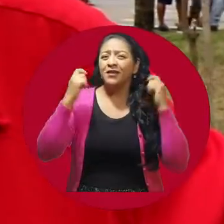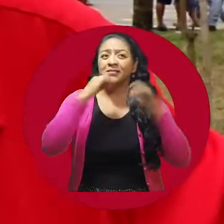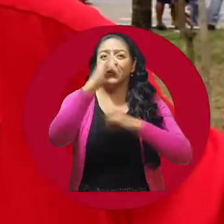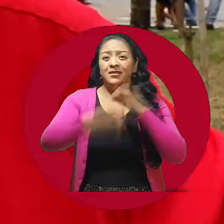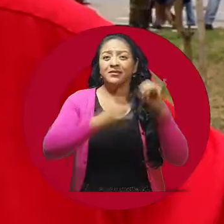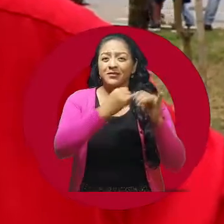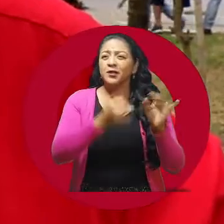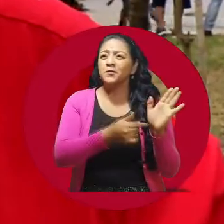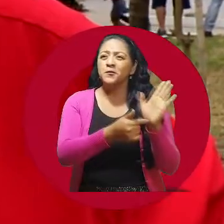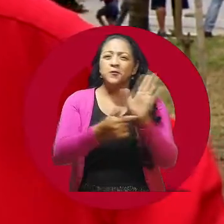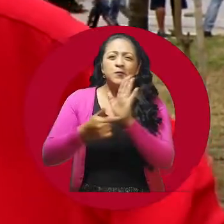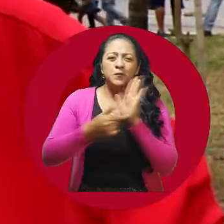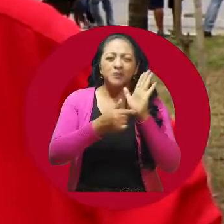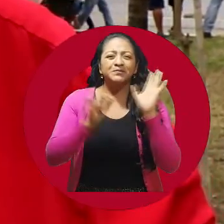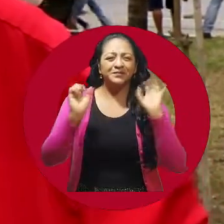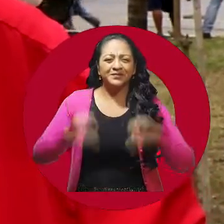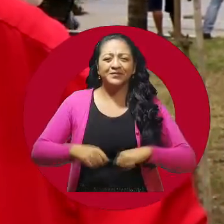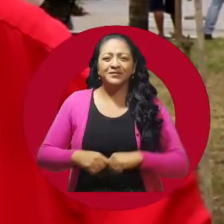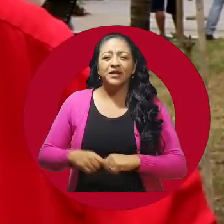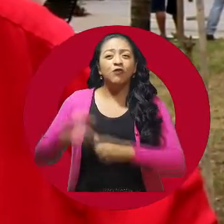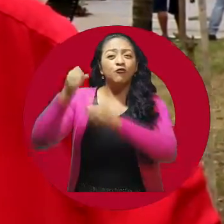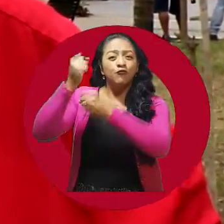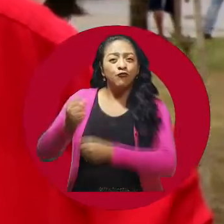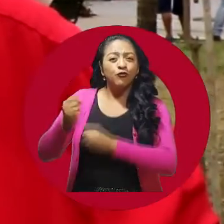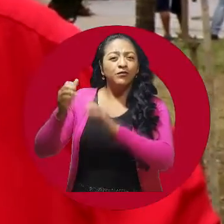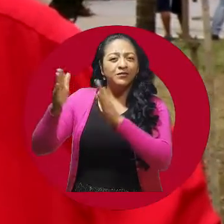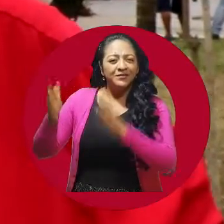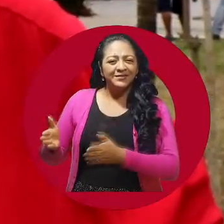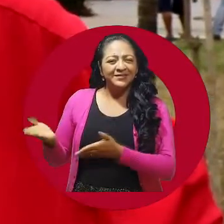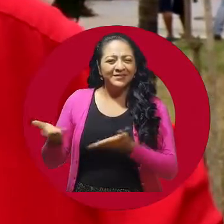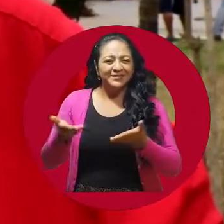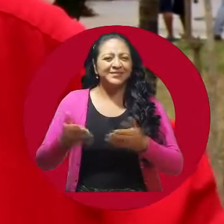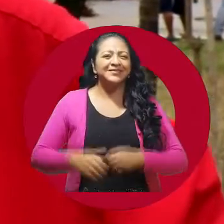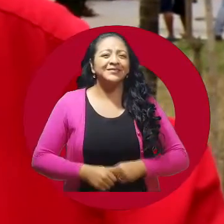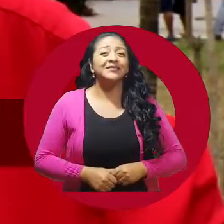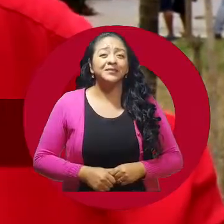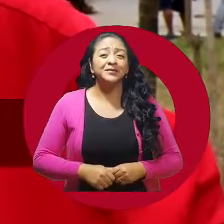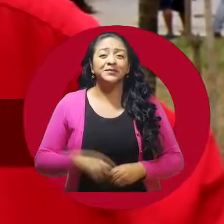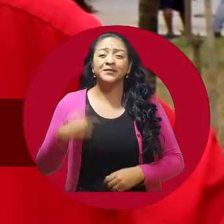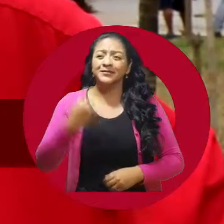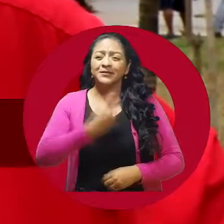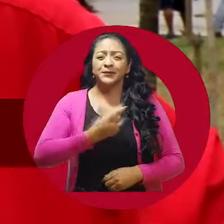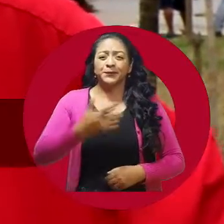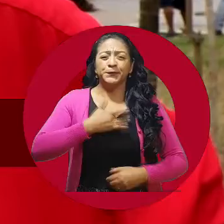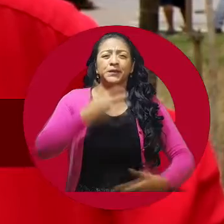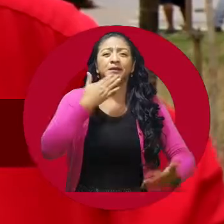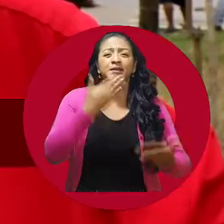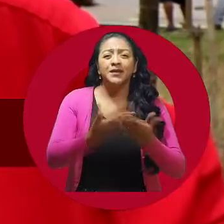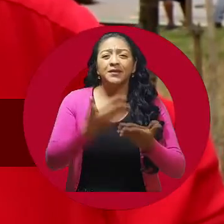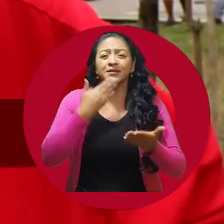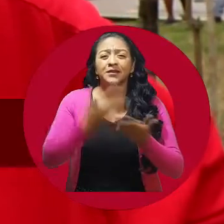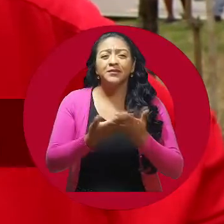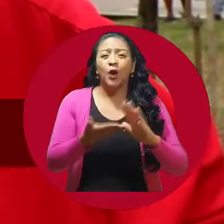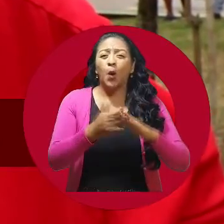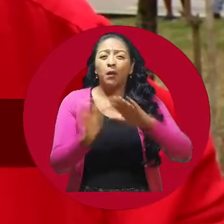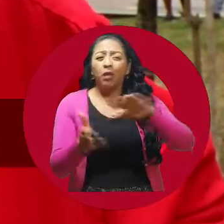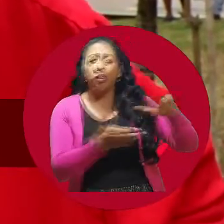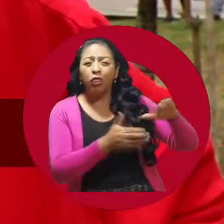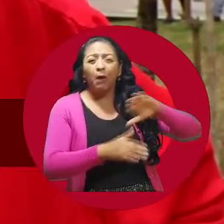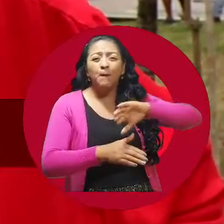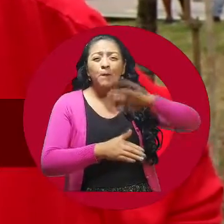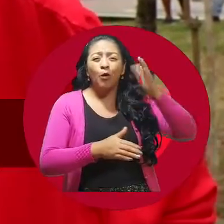Manuel Etzebarria, fundador Raíces y Sueños de San Isidro. Les agradezco que se hayan acordado de esta comunidad escondida en las montañas de